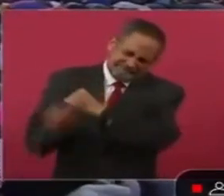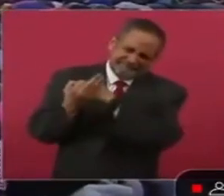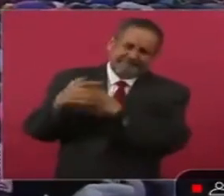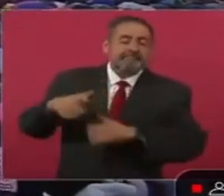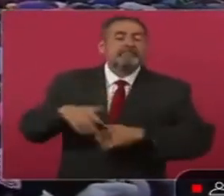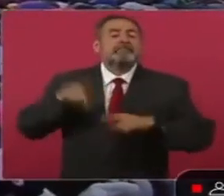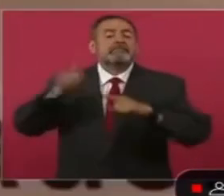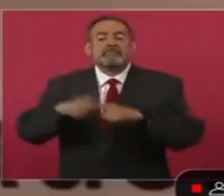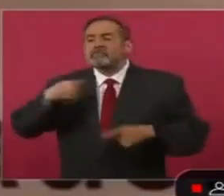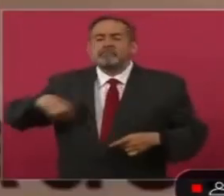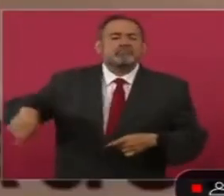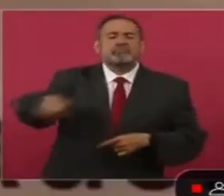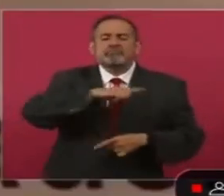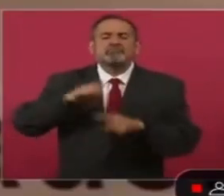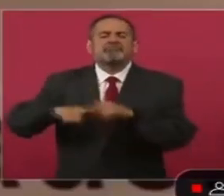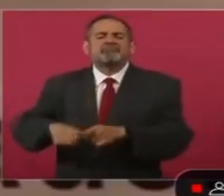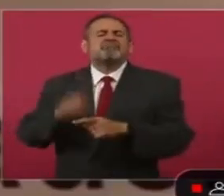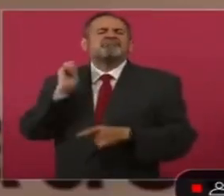¿Qué somos?